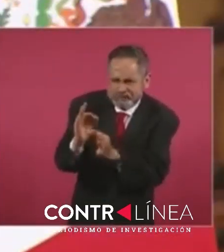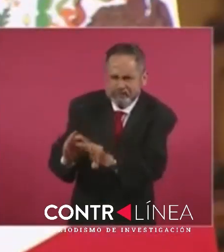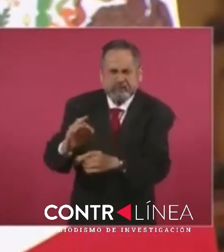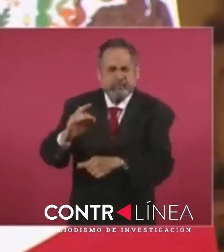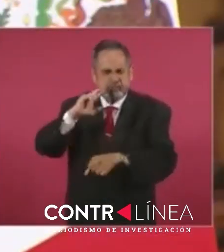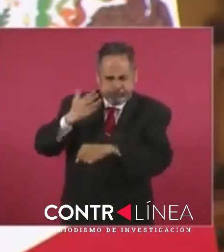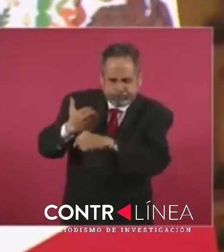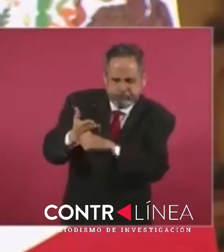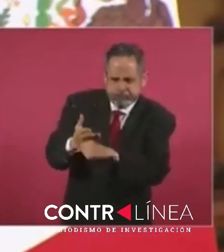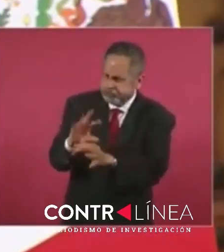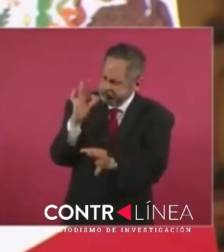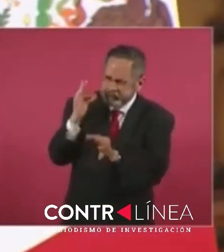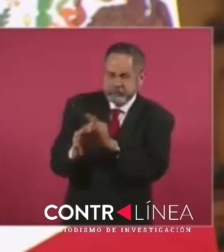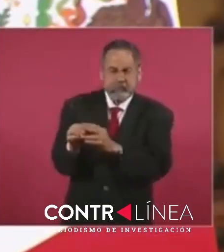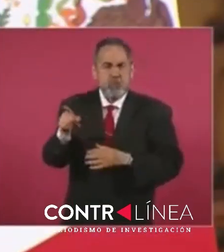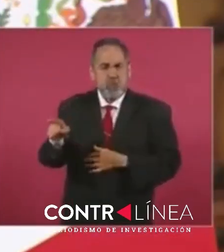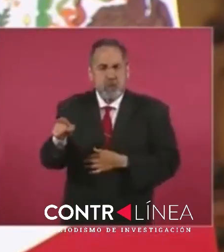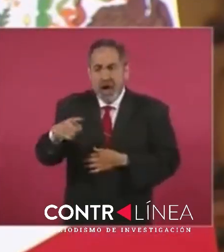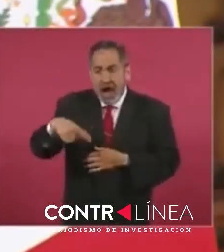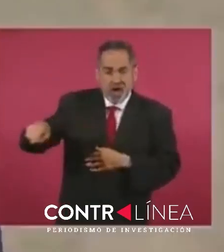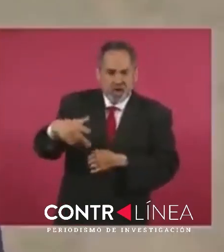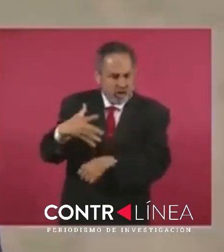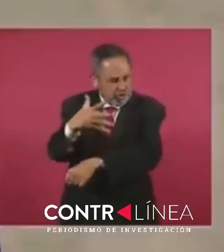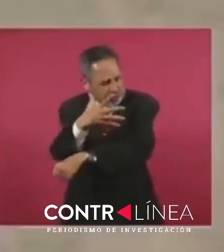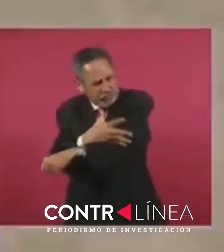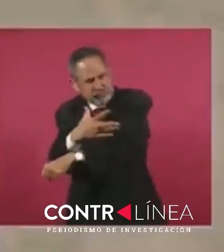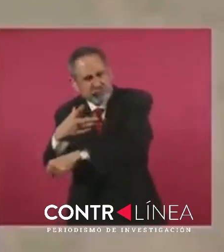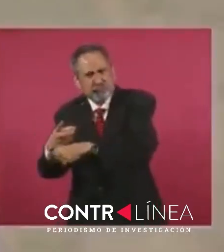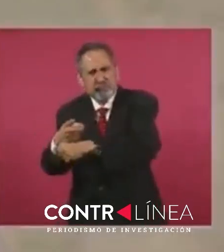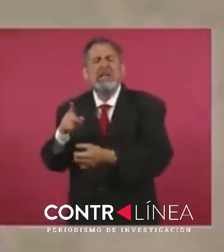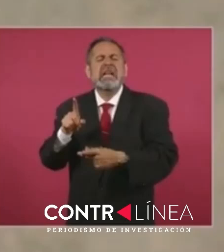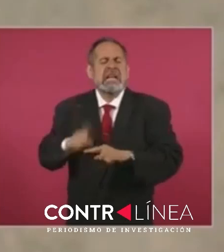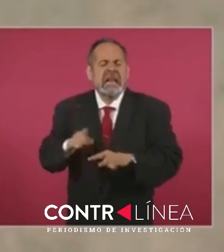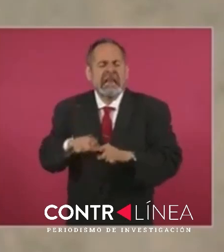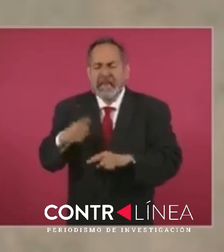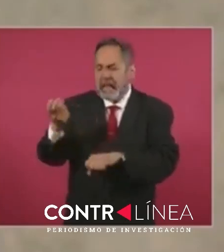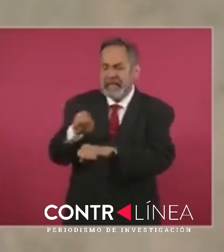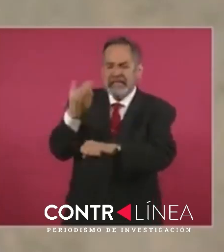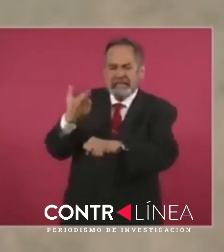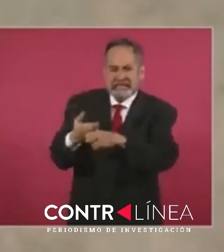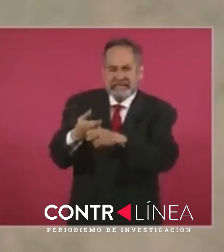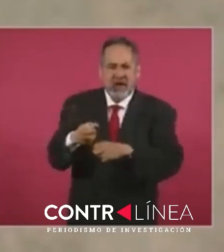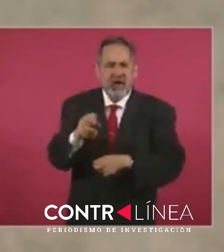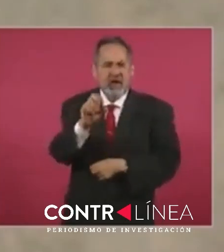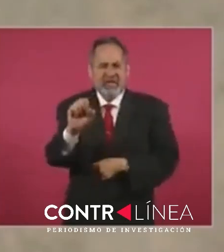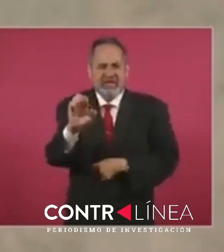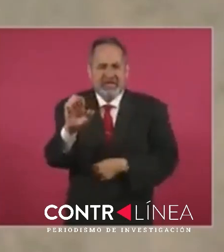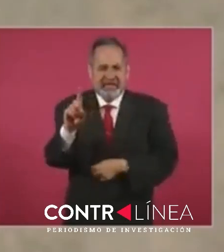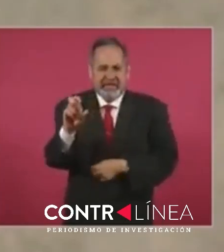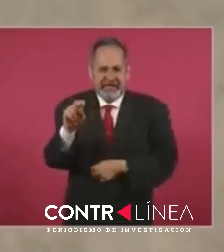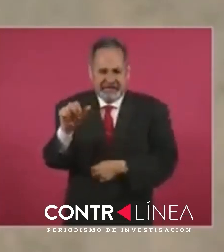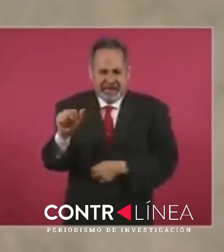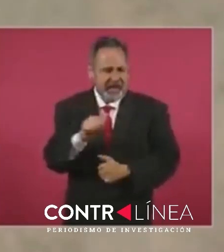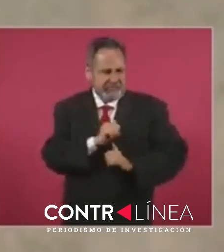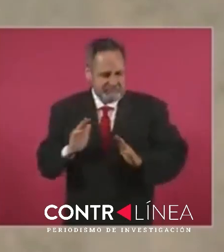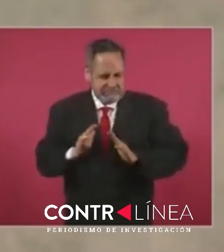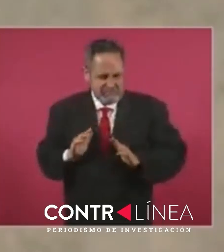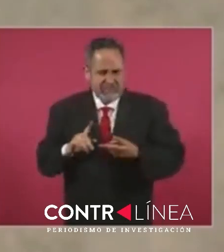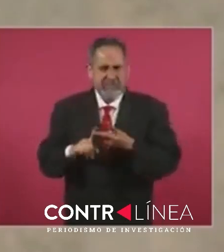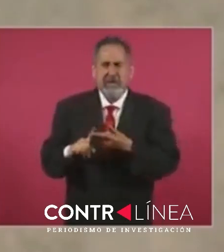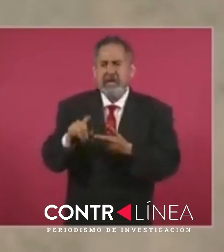responsable y honesto de los secretarios de la Defensa y de